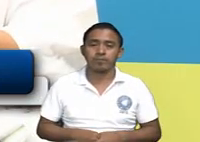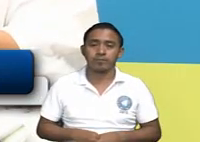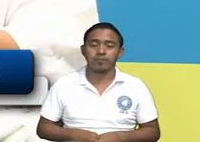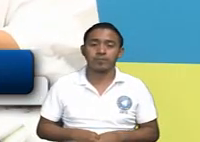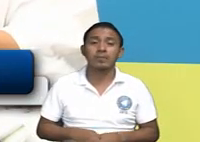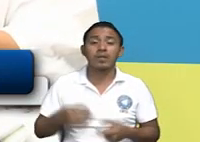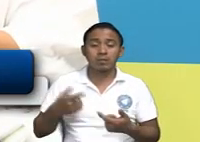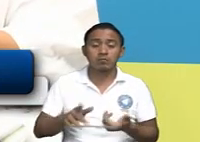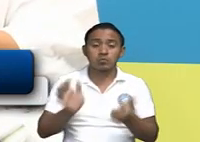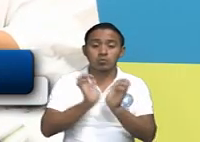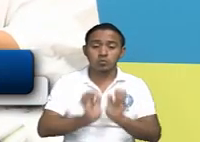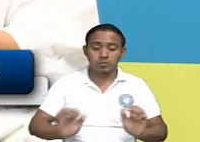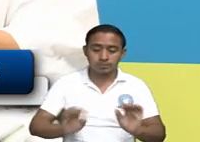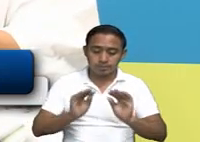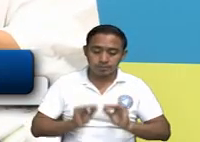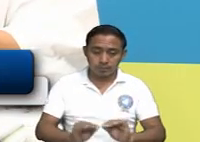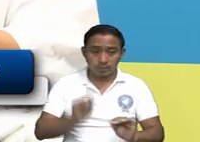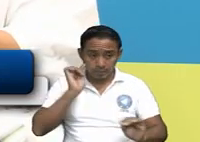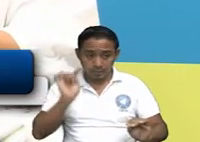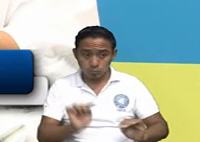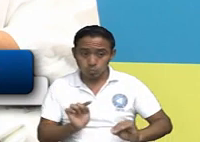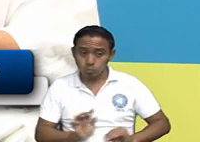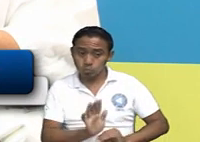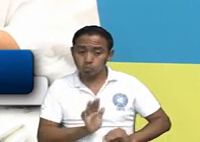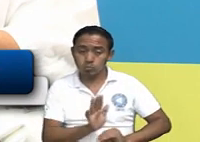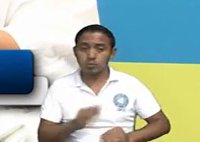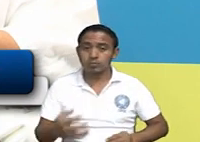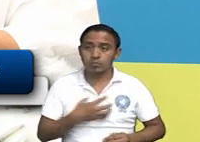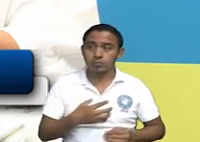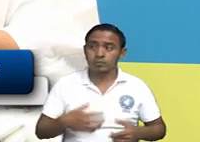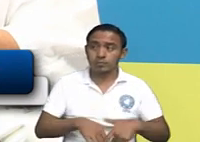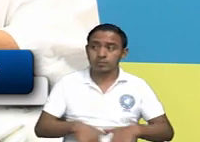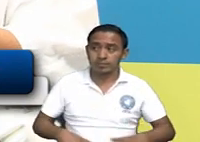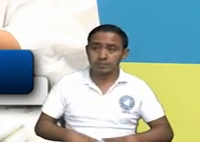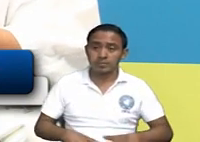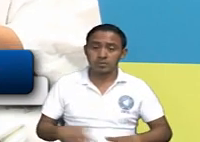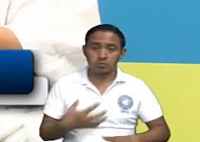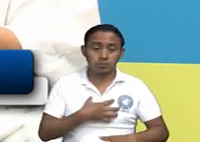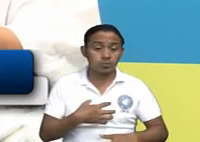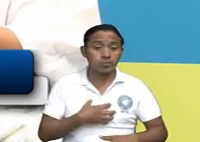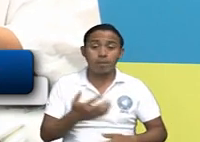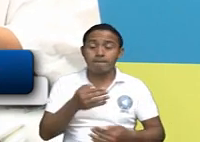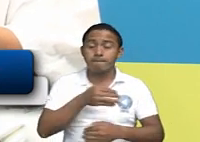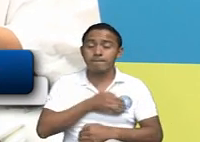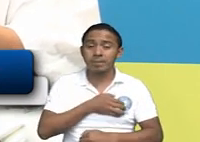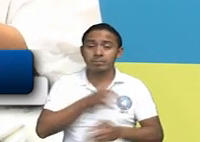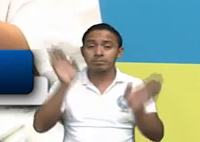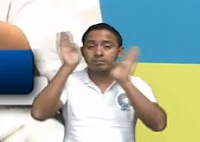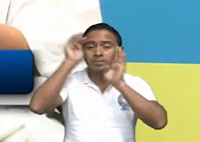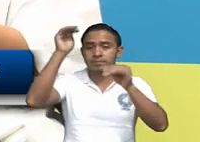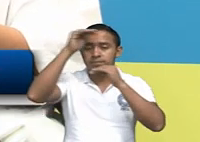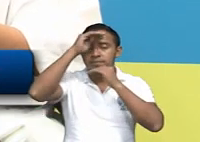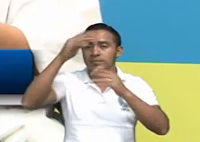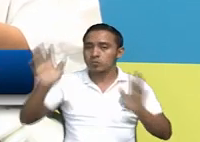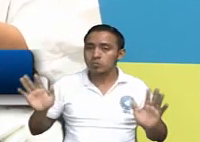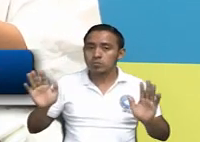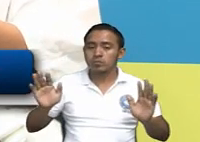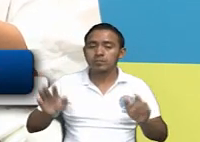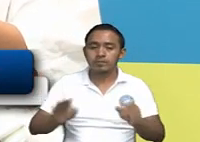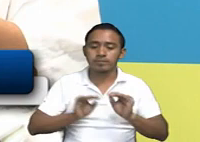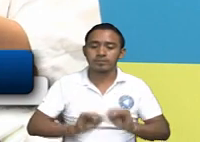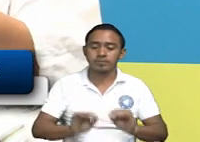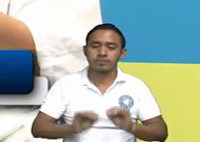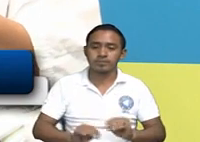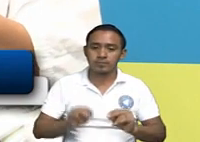Entonces, desde chiquito ya le vamos enseñando que hay partes del cuerpo que solo son tuyas. Y ahí entra en juego enseñarle